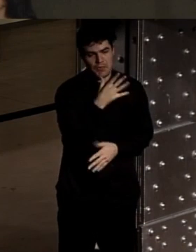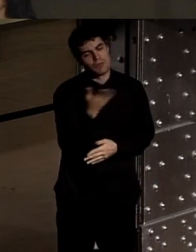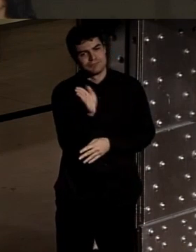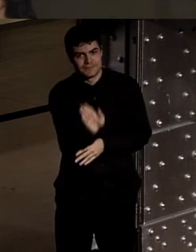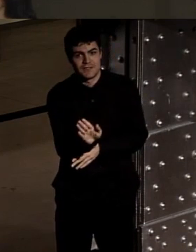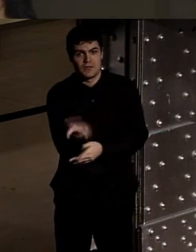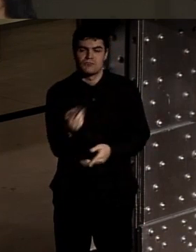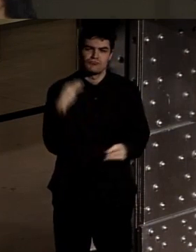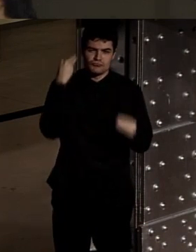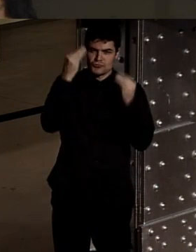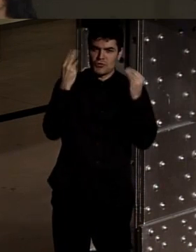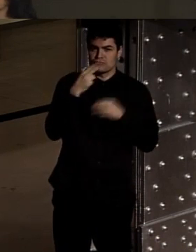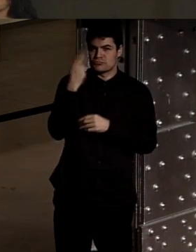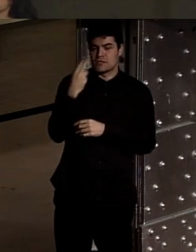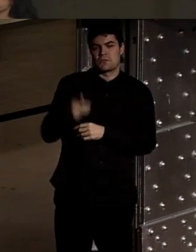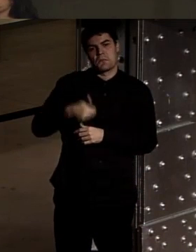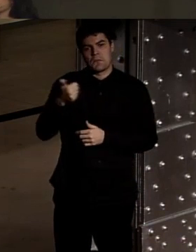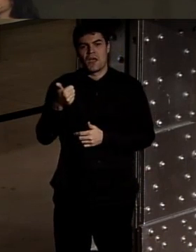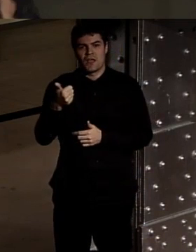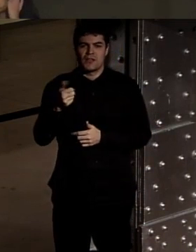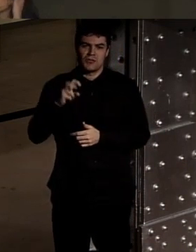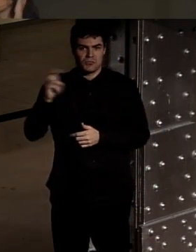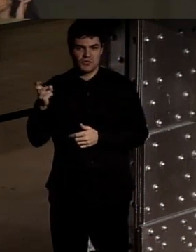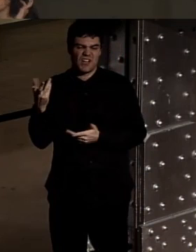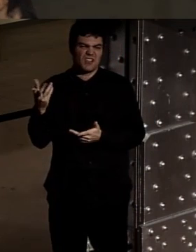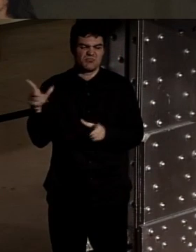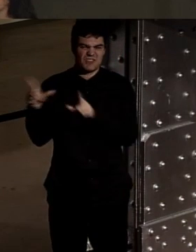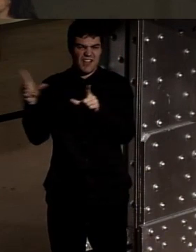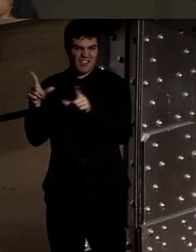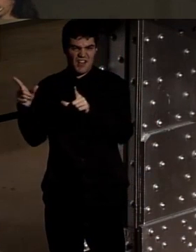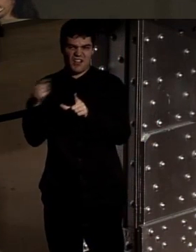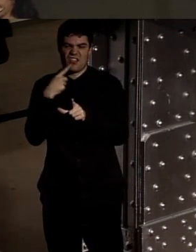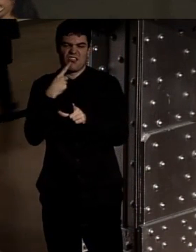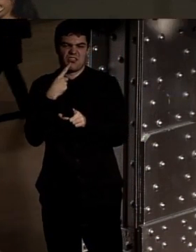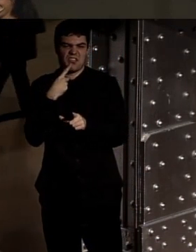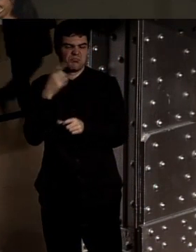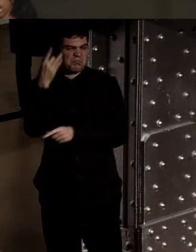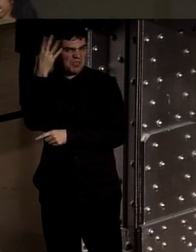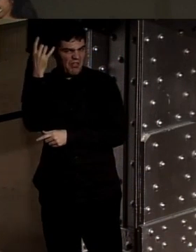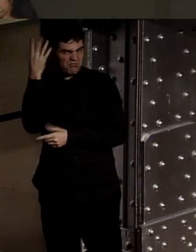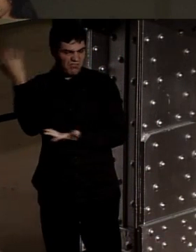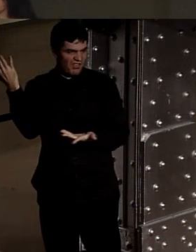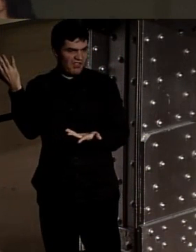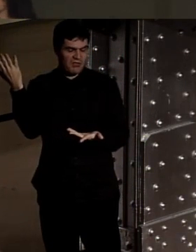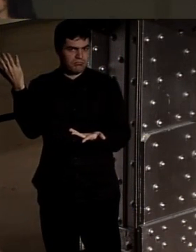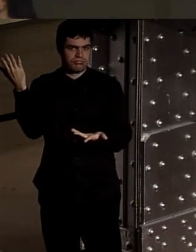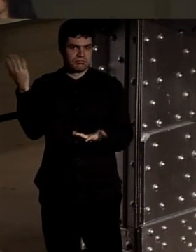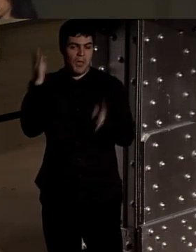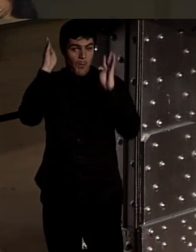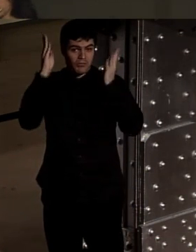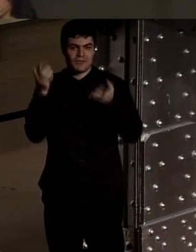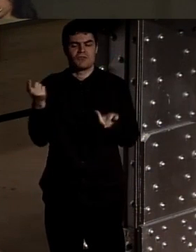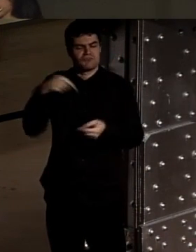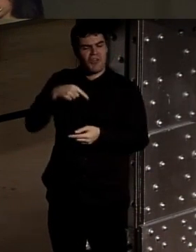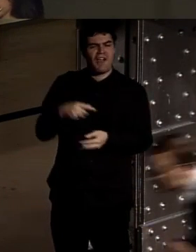será mucho más interesante que algunas tertulias que van por la tele diciendo tonterías y barbaridades. Seguro que esto vamos a aprender muchísimo más.